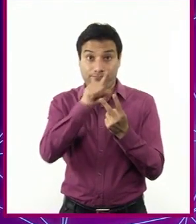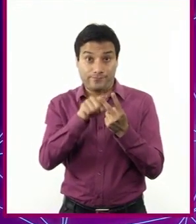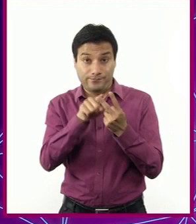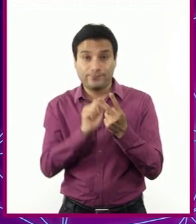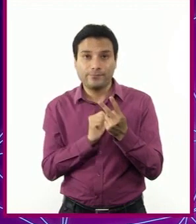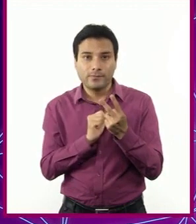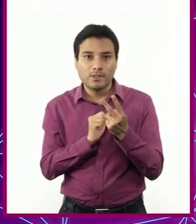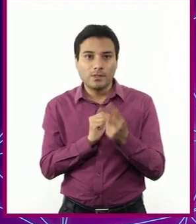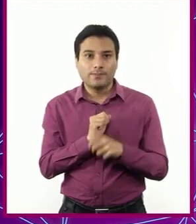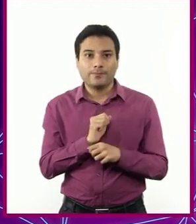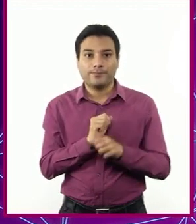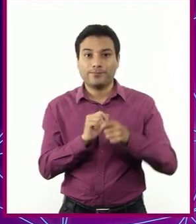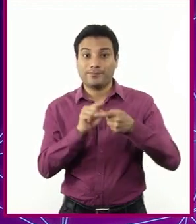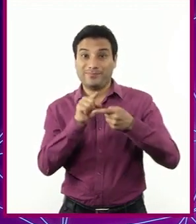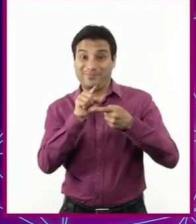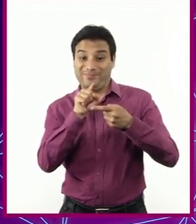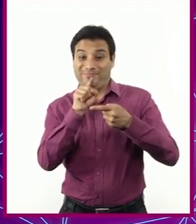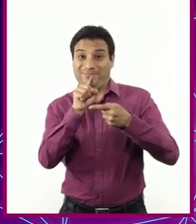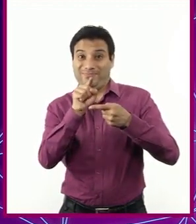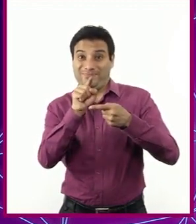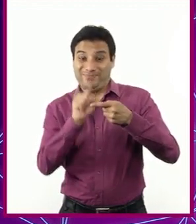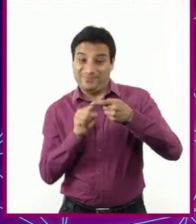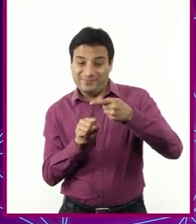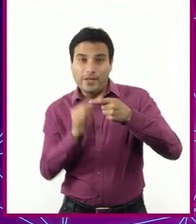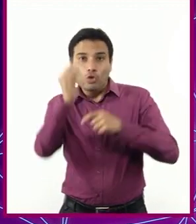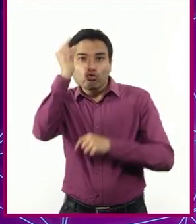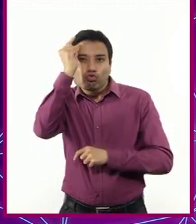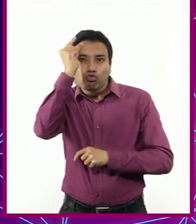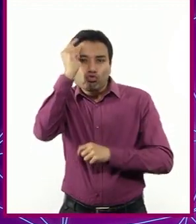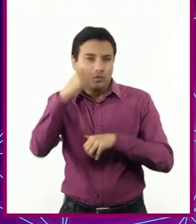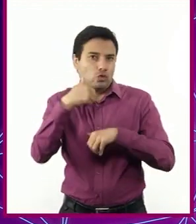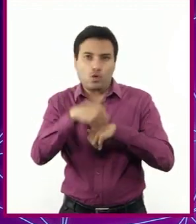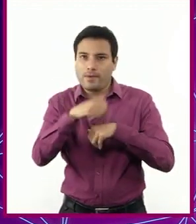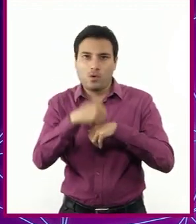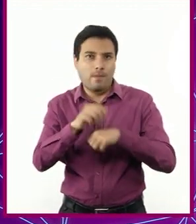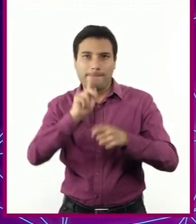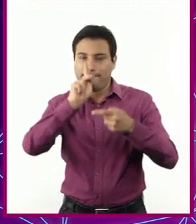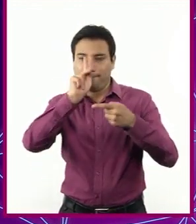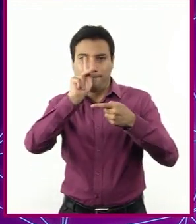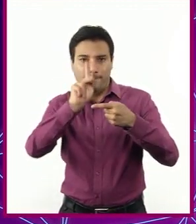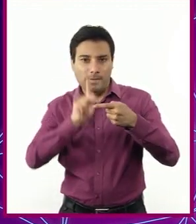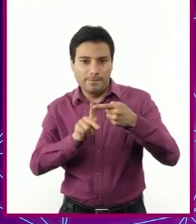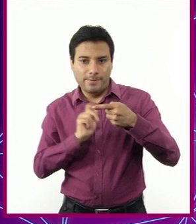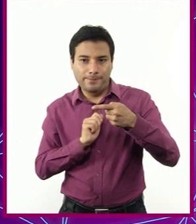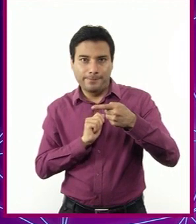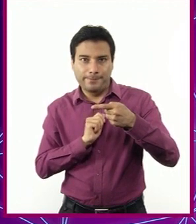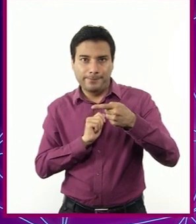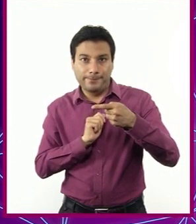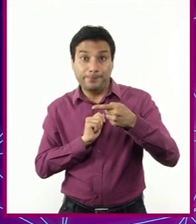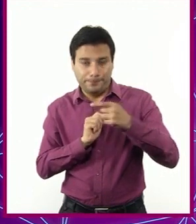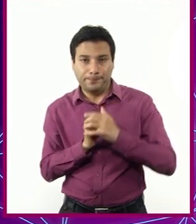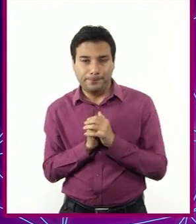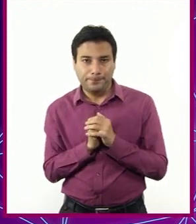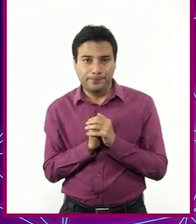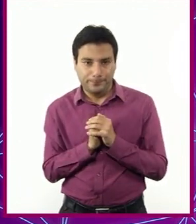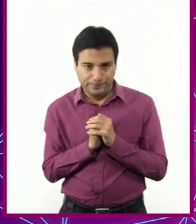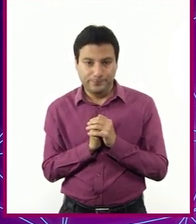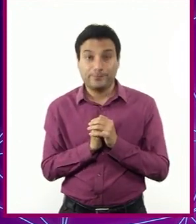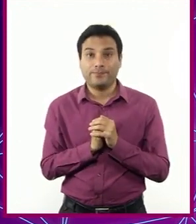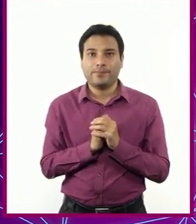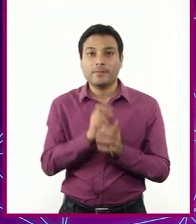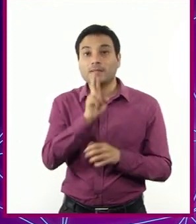que el exponente de la potencia del numerador es igual al exponente de la potencia del denominador. Entonces, el exponente de la